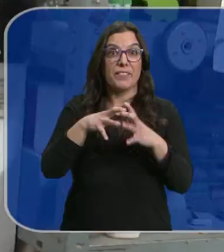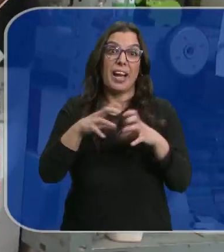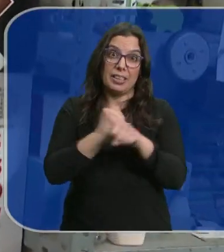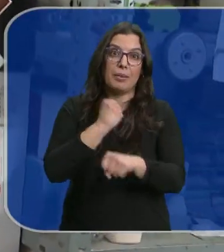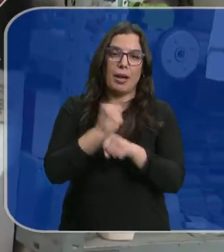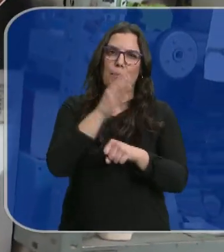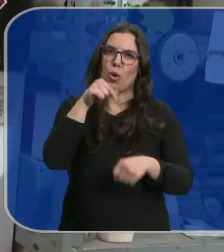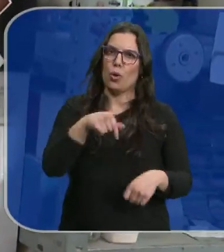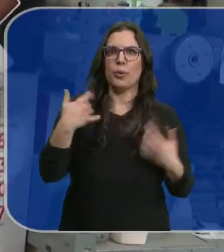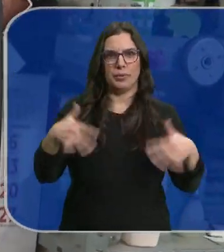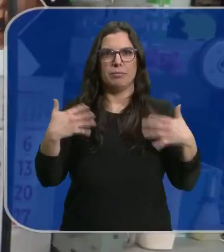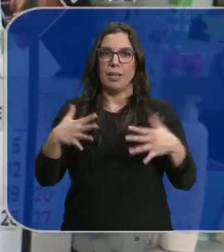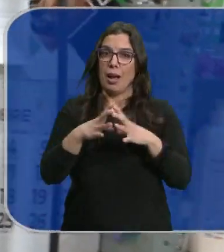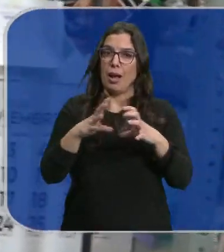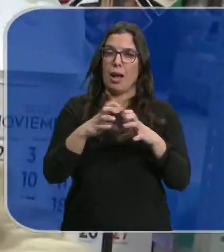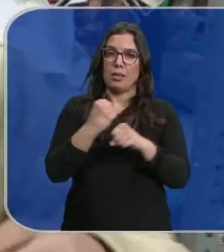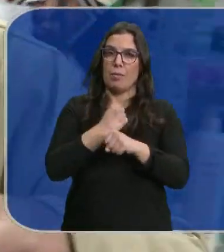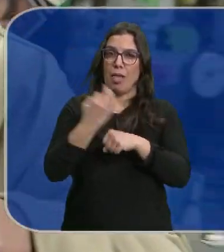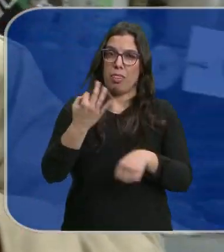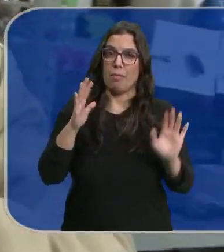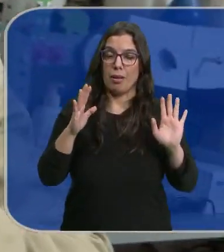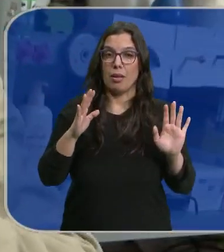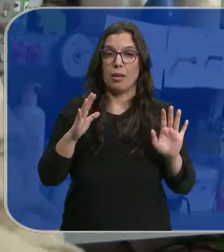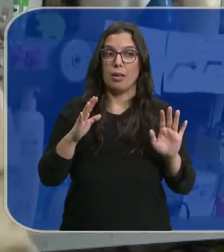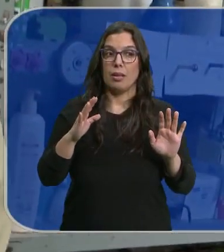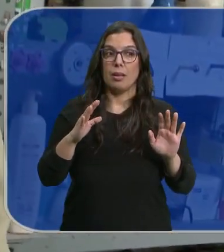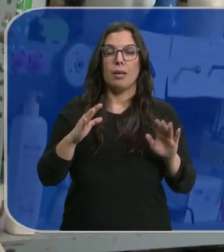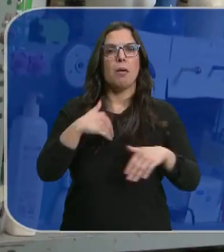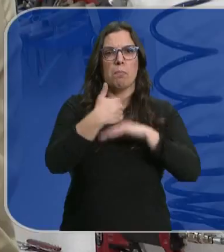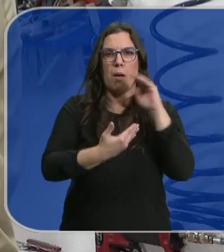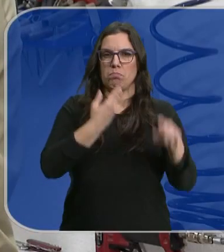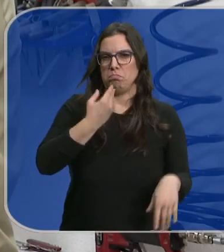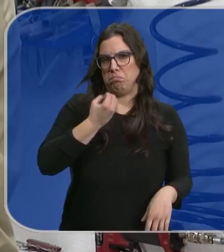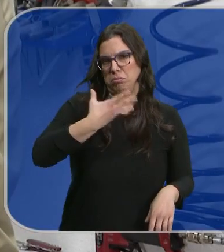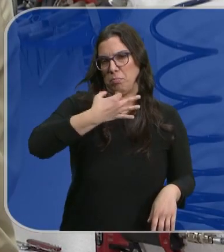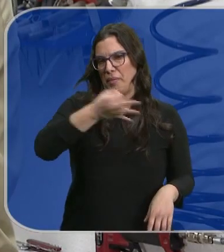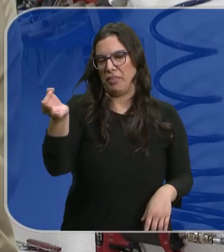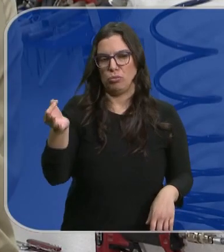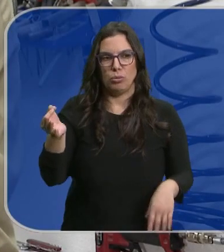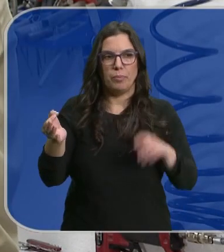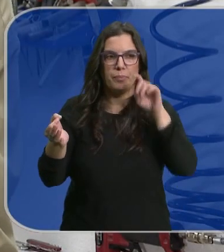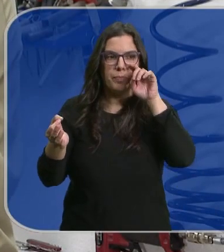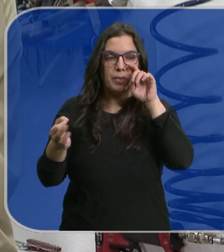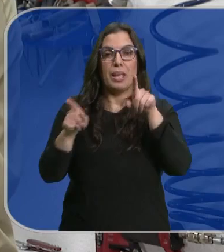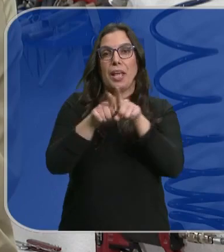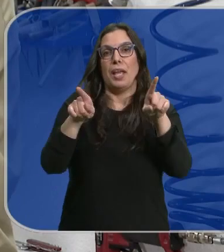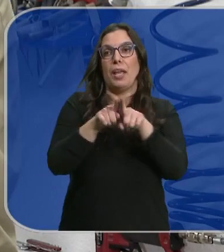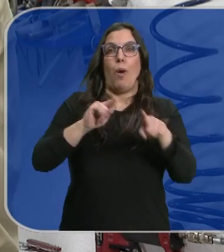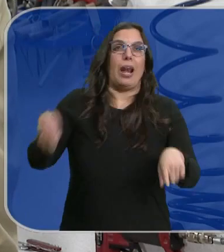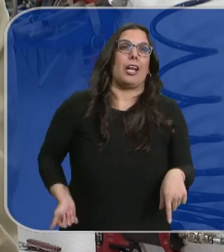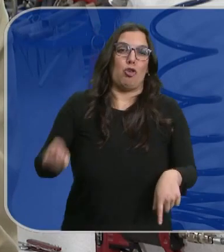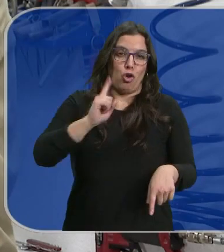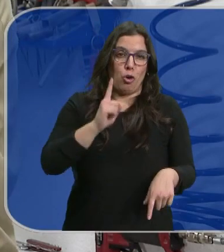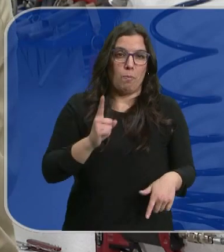de trabajar, porque aquí es que hay que tener ganas de trabajar, para vivir perfectamente. No es para, como digo yo, tirar